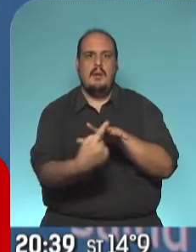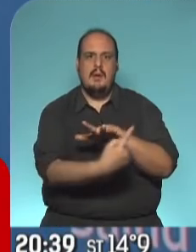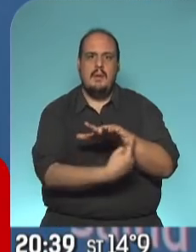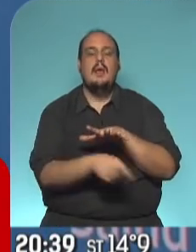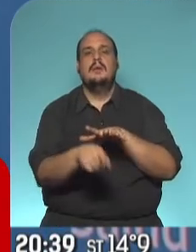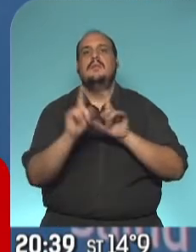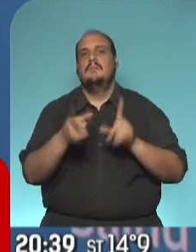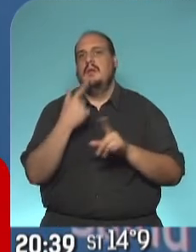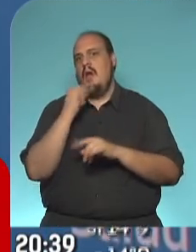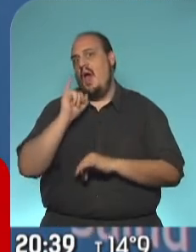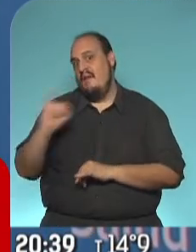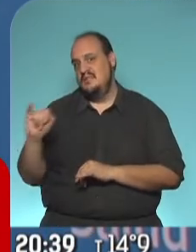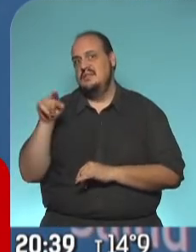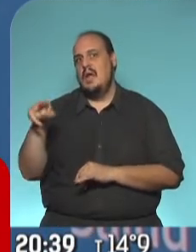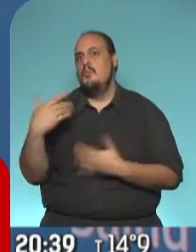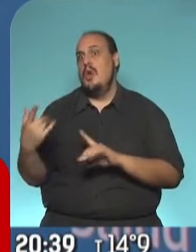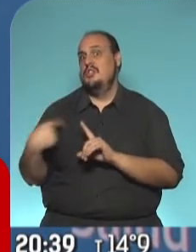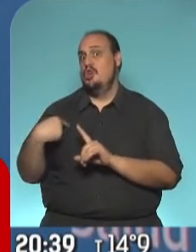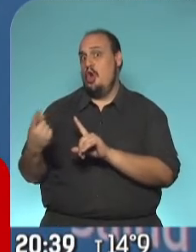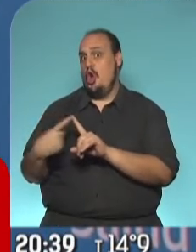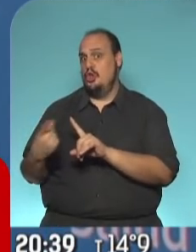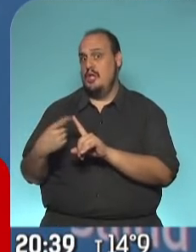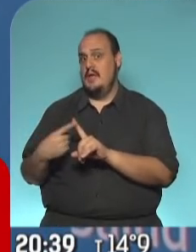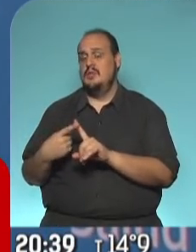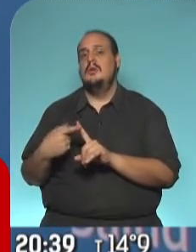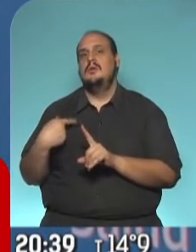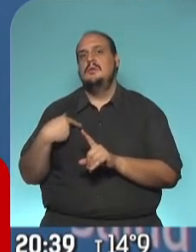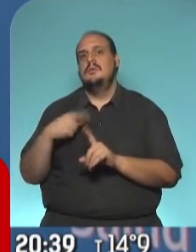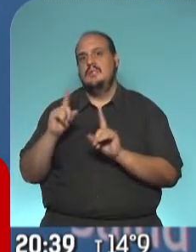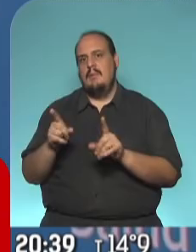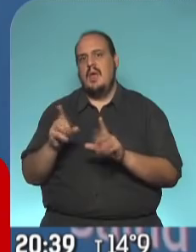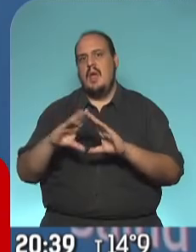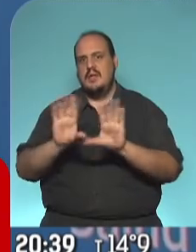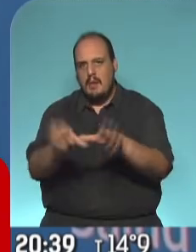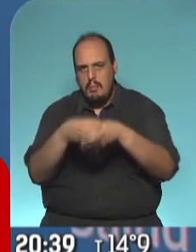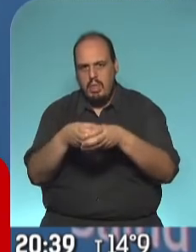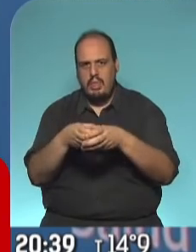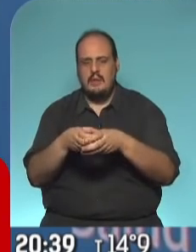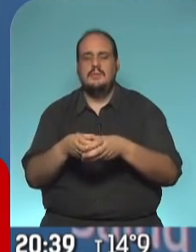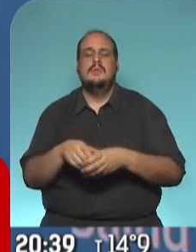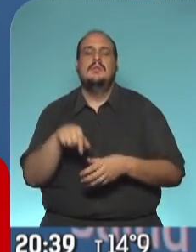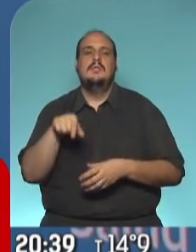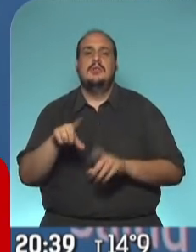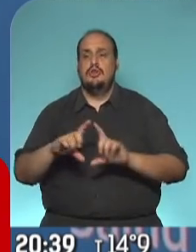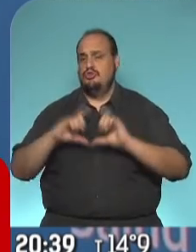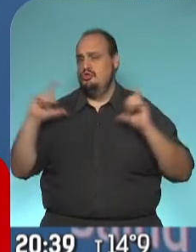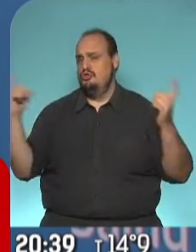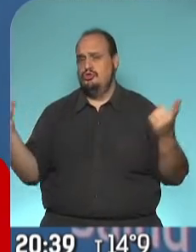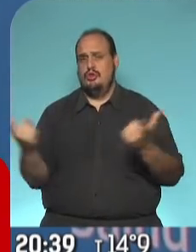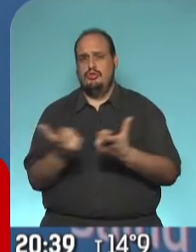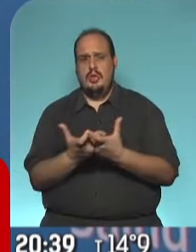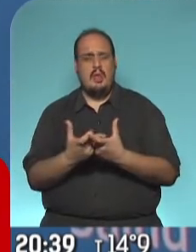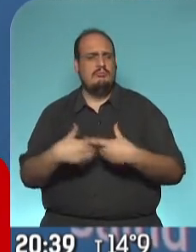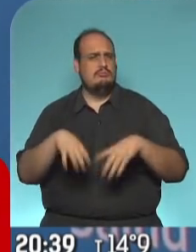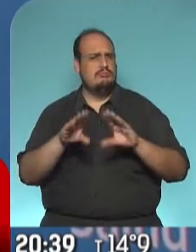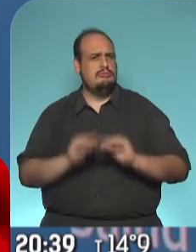decir, comentar que puede ser un contacto estrecho y realizar el aislamiento que corresponde. La sociedad en su conjunto ha